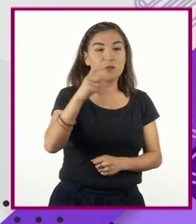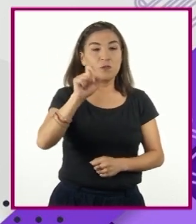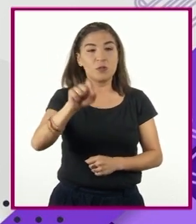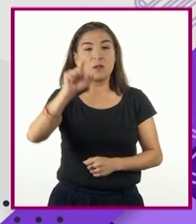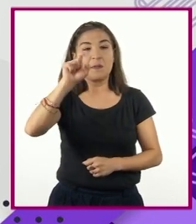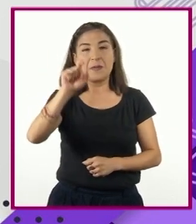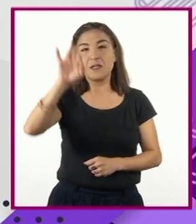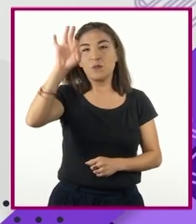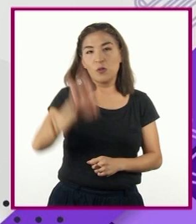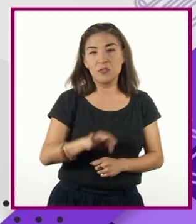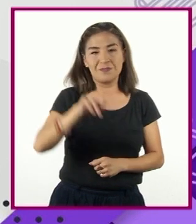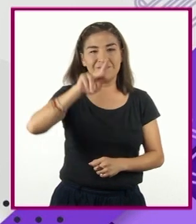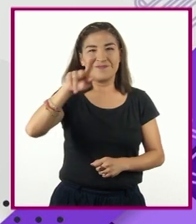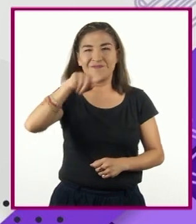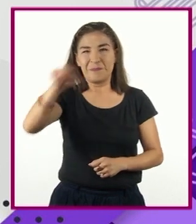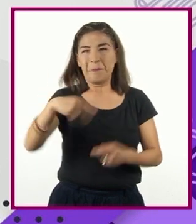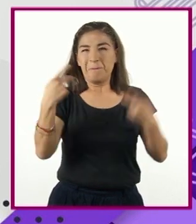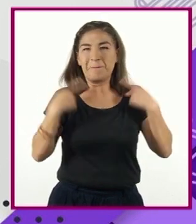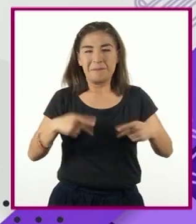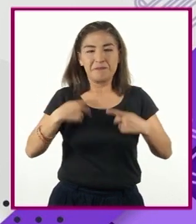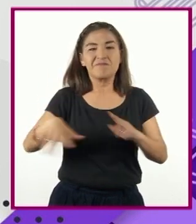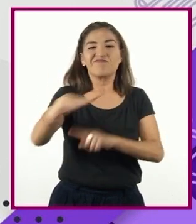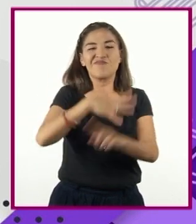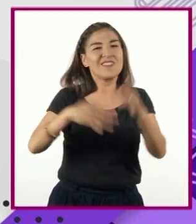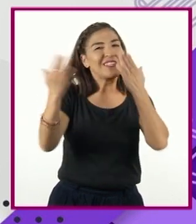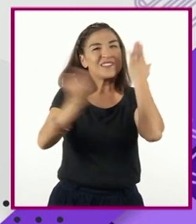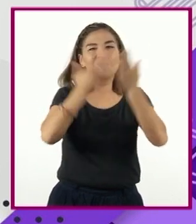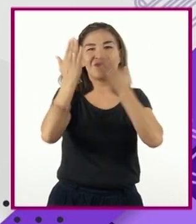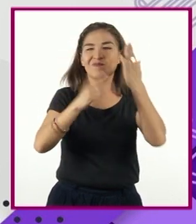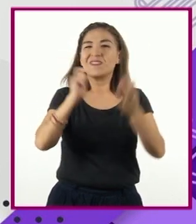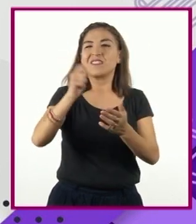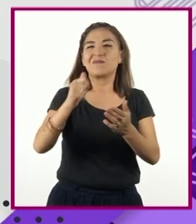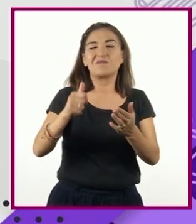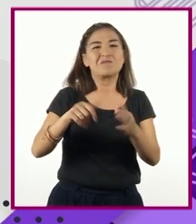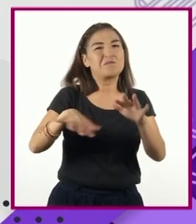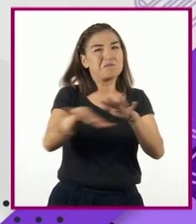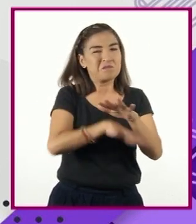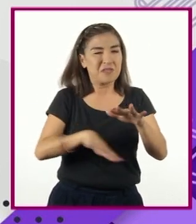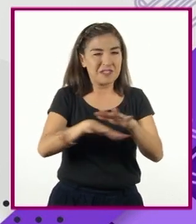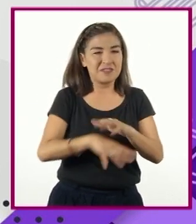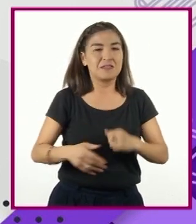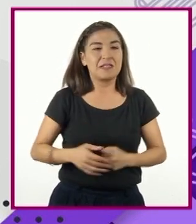44.20% de la población tenía rezago educativo. El